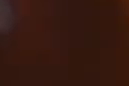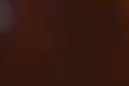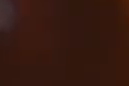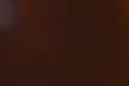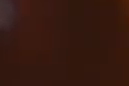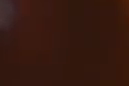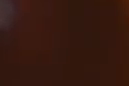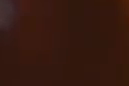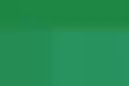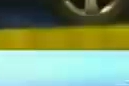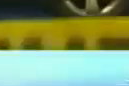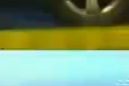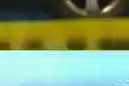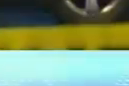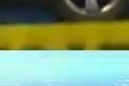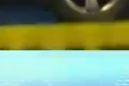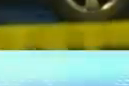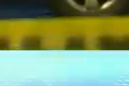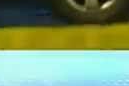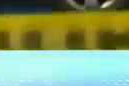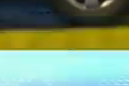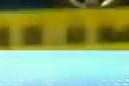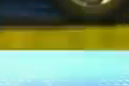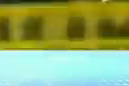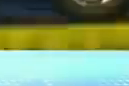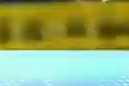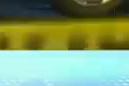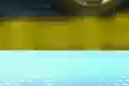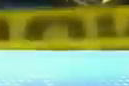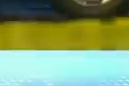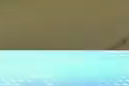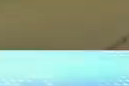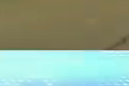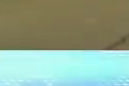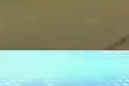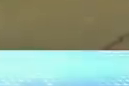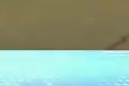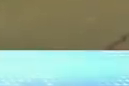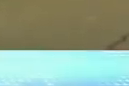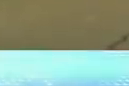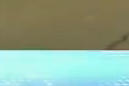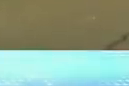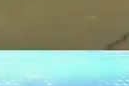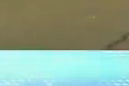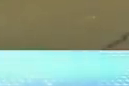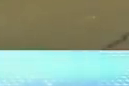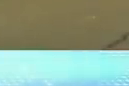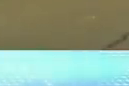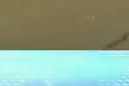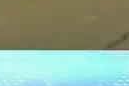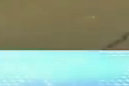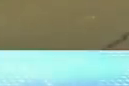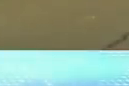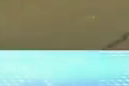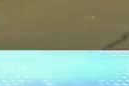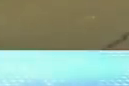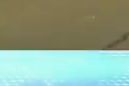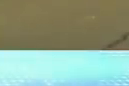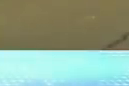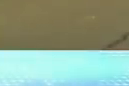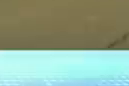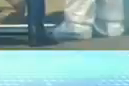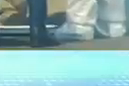disparos y lamentablemente él terminó impactándose contra un poste y quedó sin vida. La